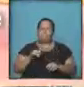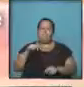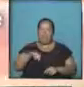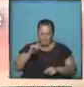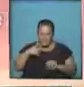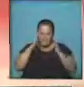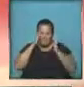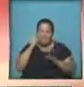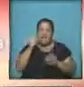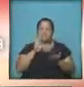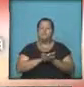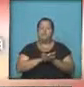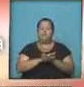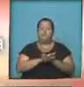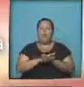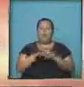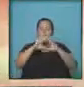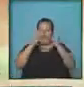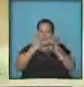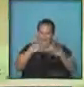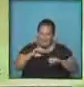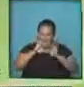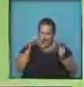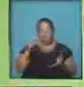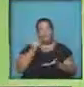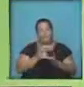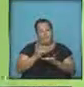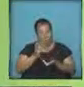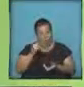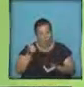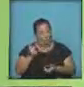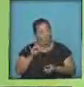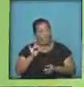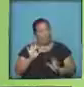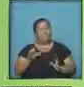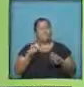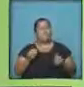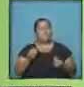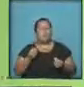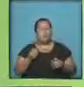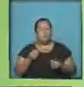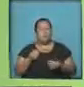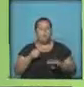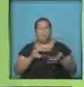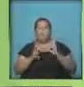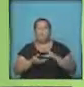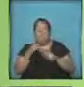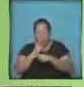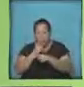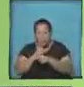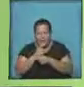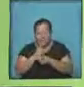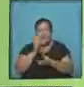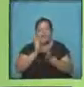vamos a focalizar, teniendo todo esto en cuenta, que no es para nada sencillo, cómo hacer, cuáles son, primero, los